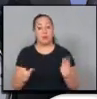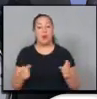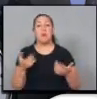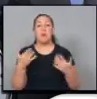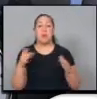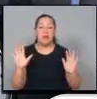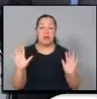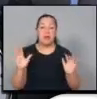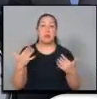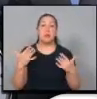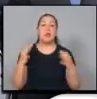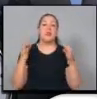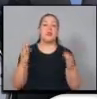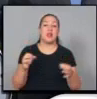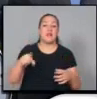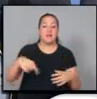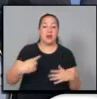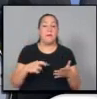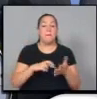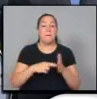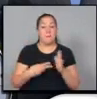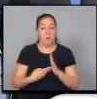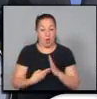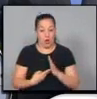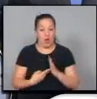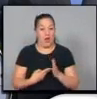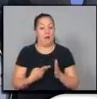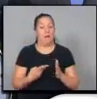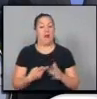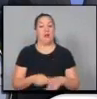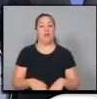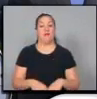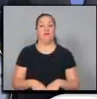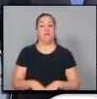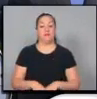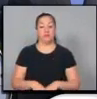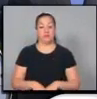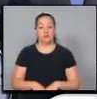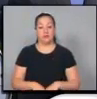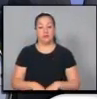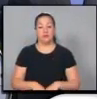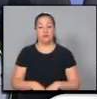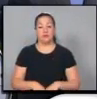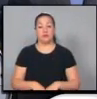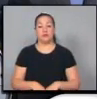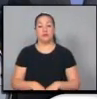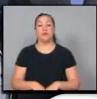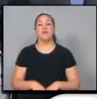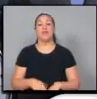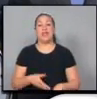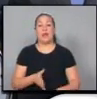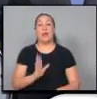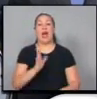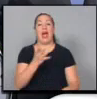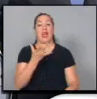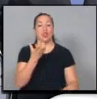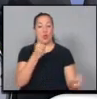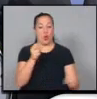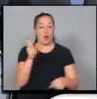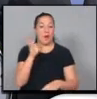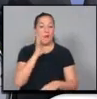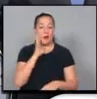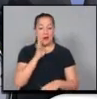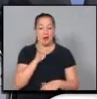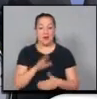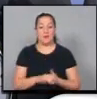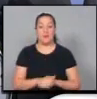posibilidad que puede llegar a generar muchísimas complicaciones en el tramo que va a Escobar, sí, de Panamericana, ¿no? Así que atención